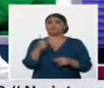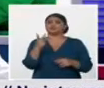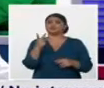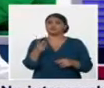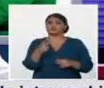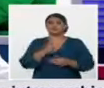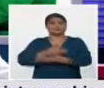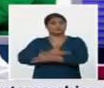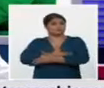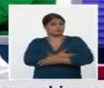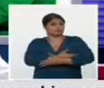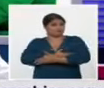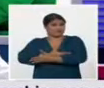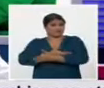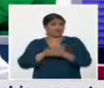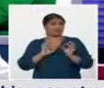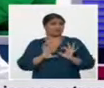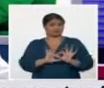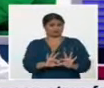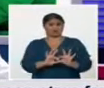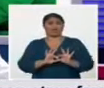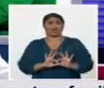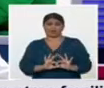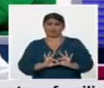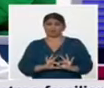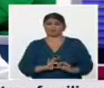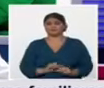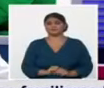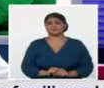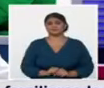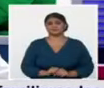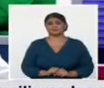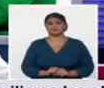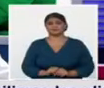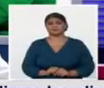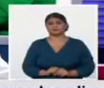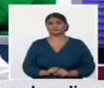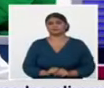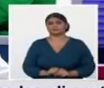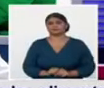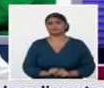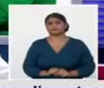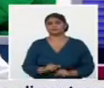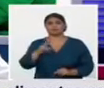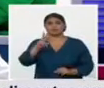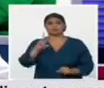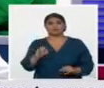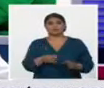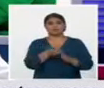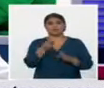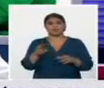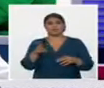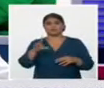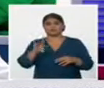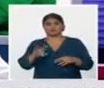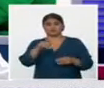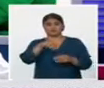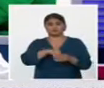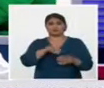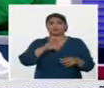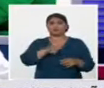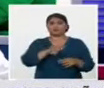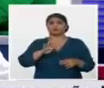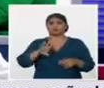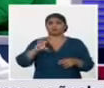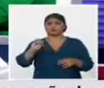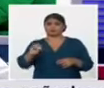lactantes, reportados de grave. Como dije, ya de 20 a 39 años de edad, 440 ayer,